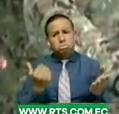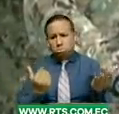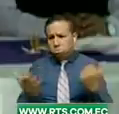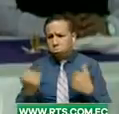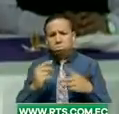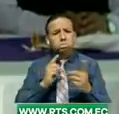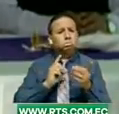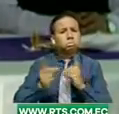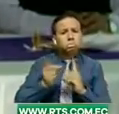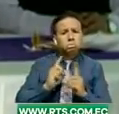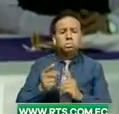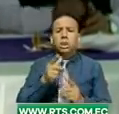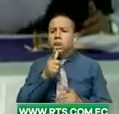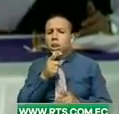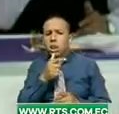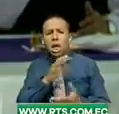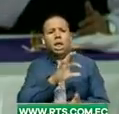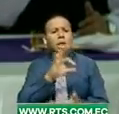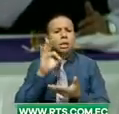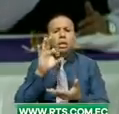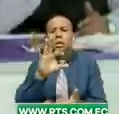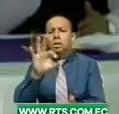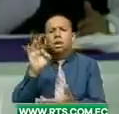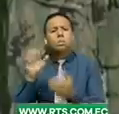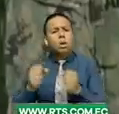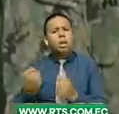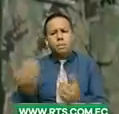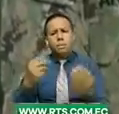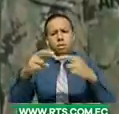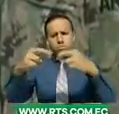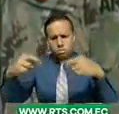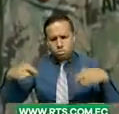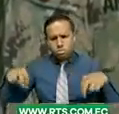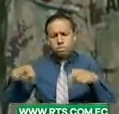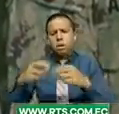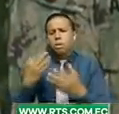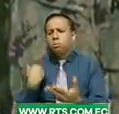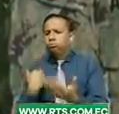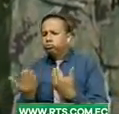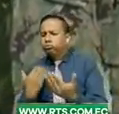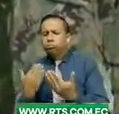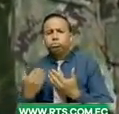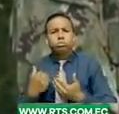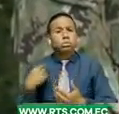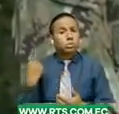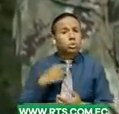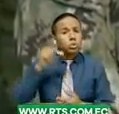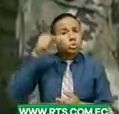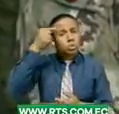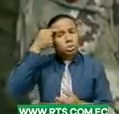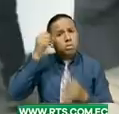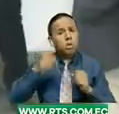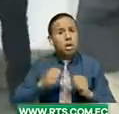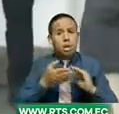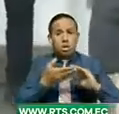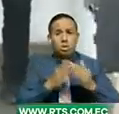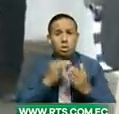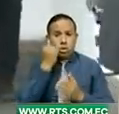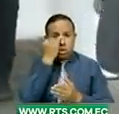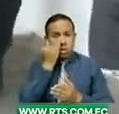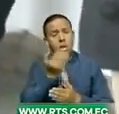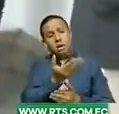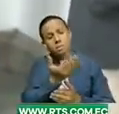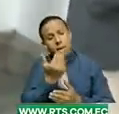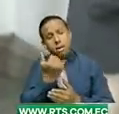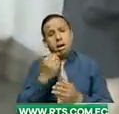los representantes de los indígenas para las mesas establecidas. El gobierno nacional va a mantener abiertos los diálogos con la CONAIE. Pues pese a que